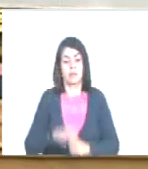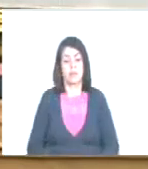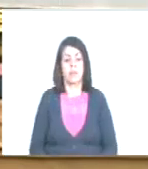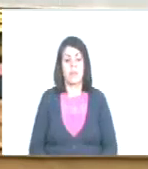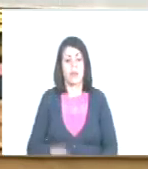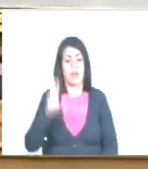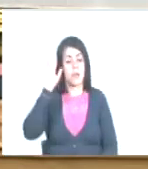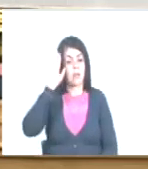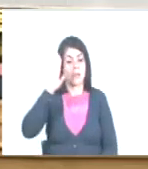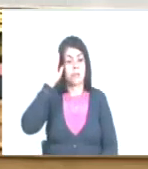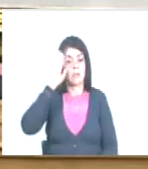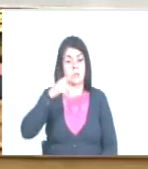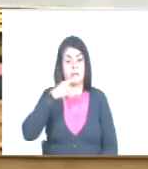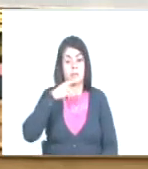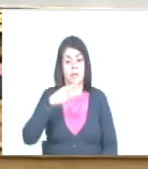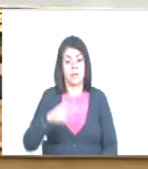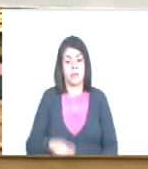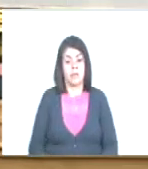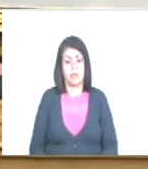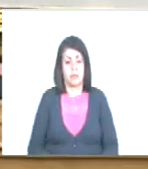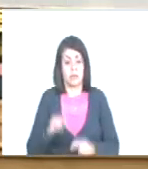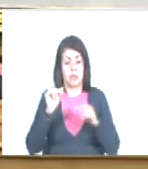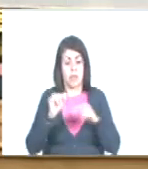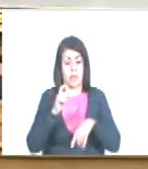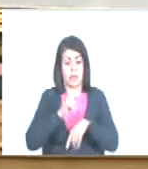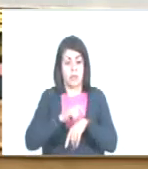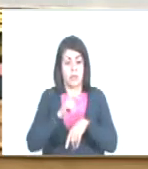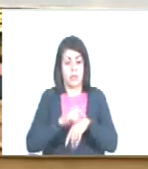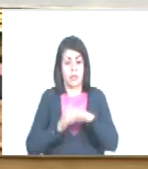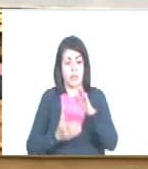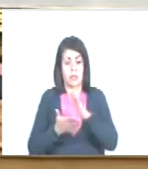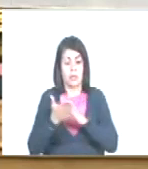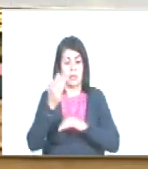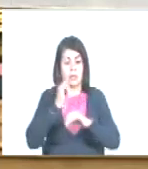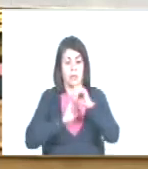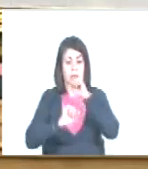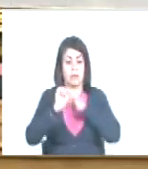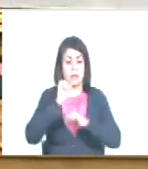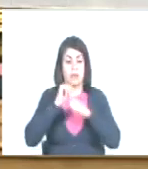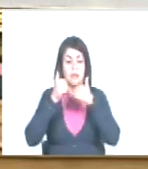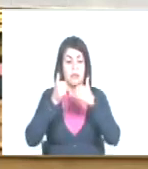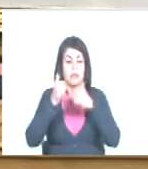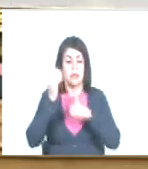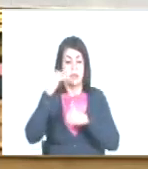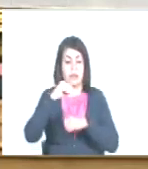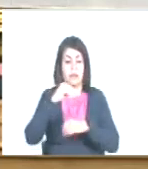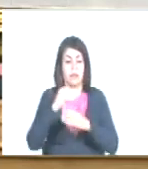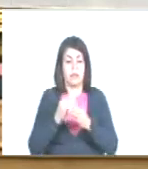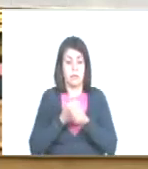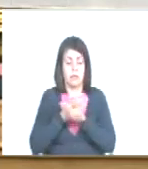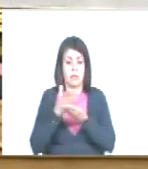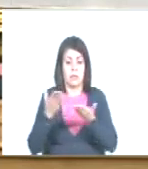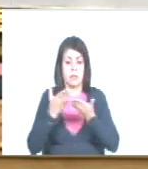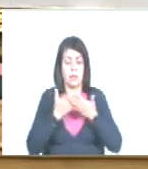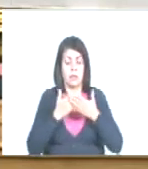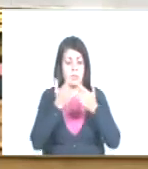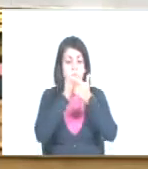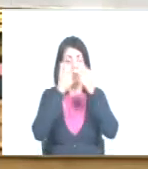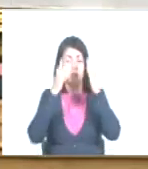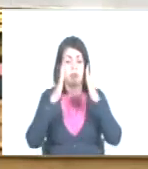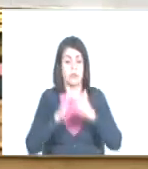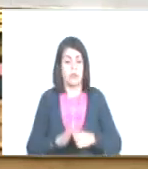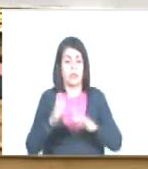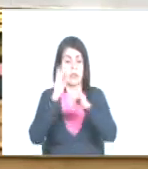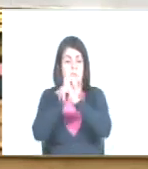un maestro diciendo: este es el momento de defender el bien más preciado que nos dejaron los libertadores,